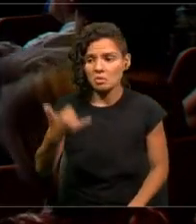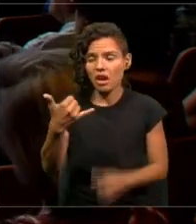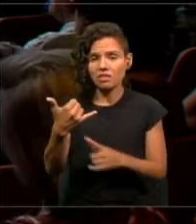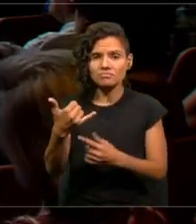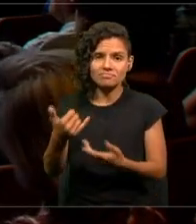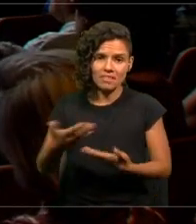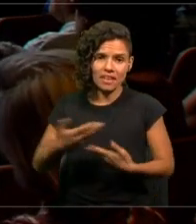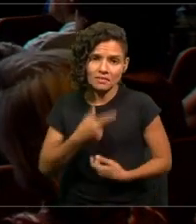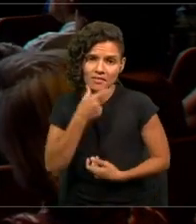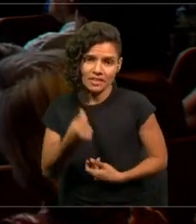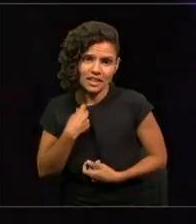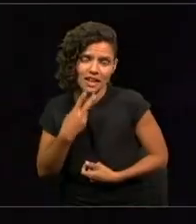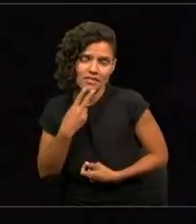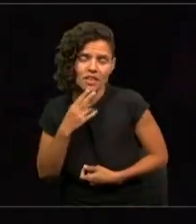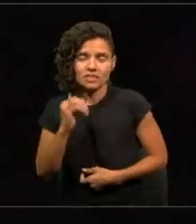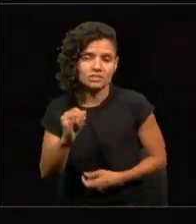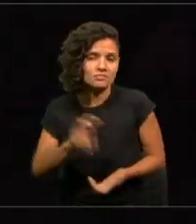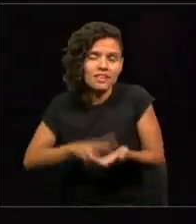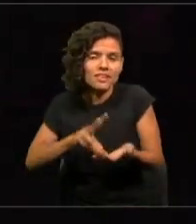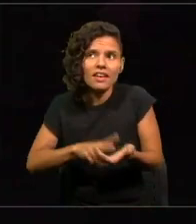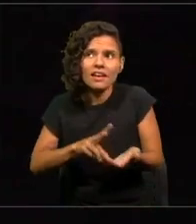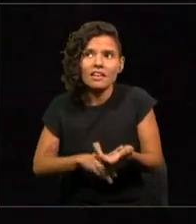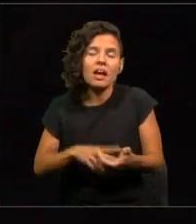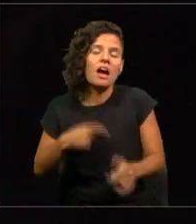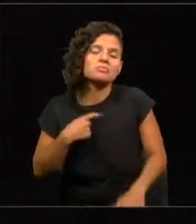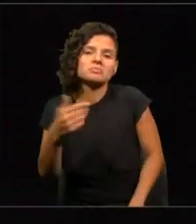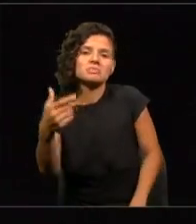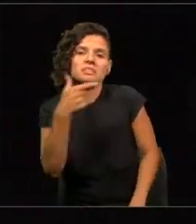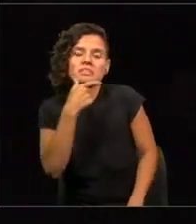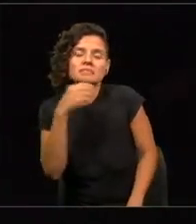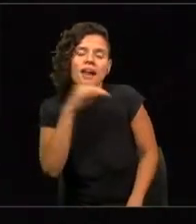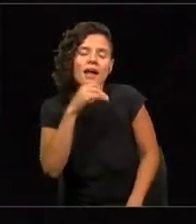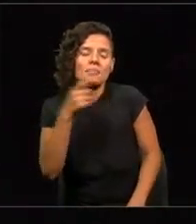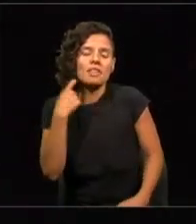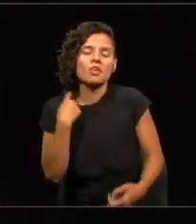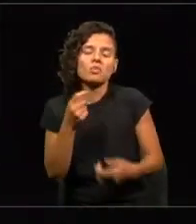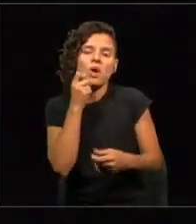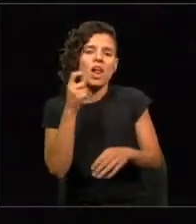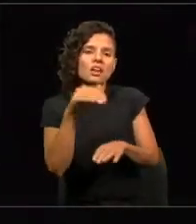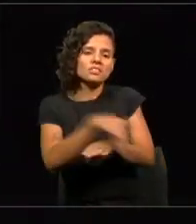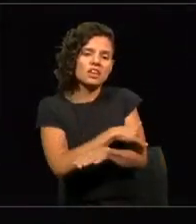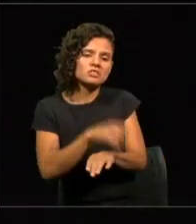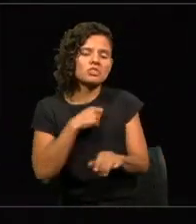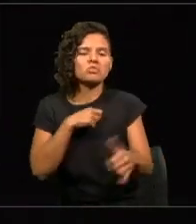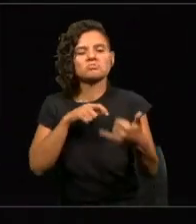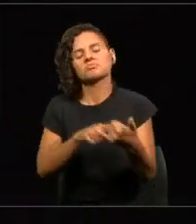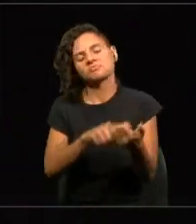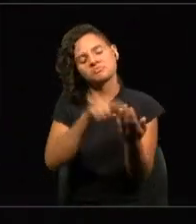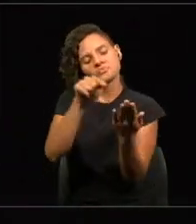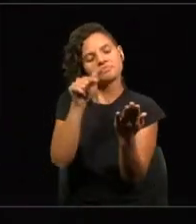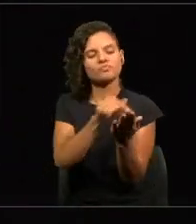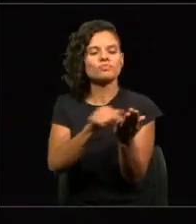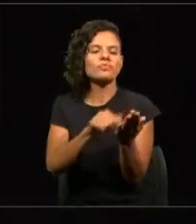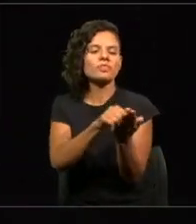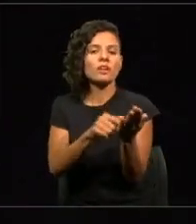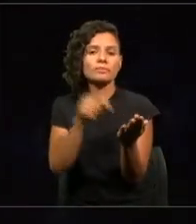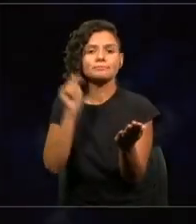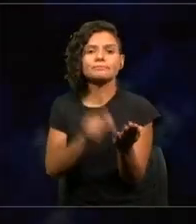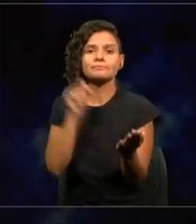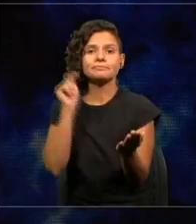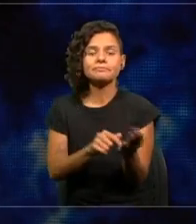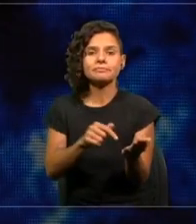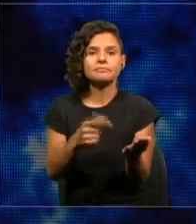efectivamente no voy a negar yo pongo la dirección de mi casa aprieto dos clics y nos